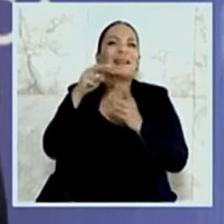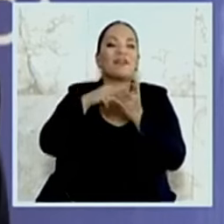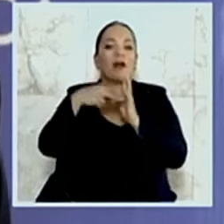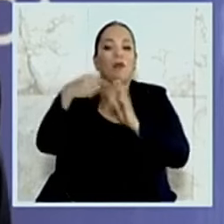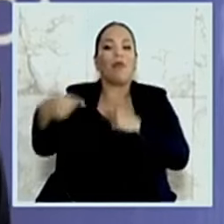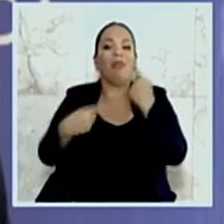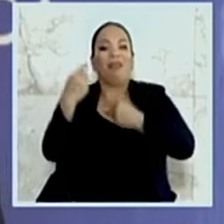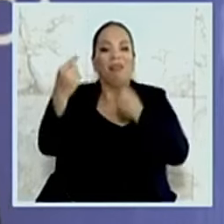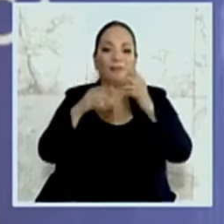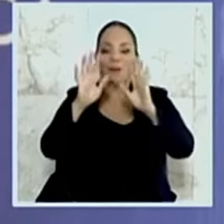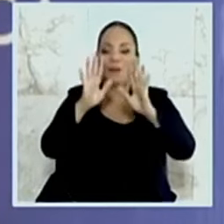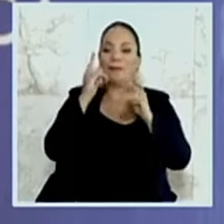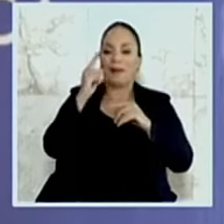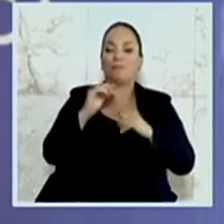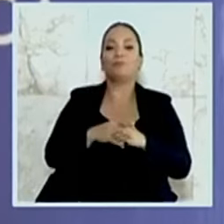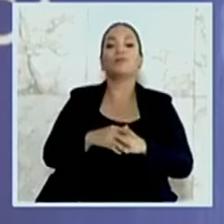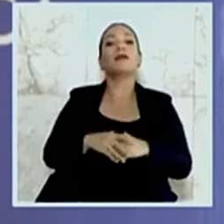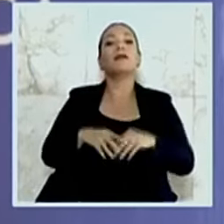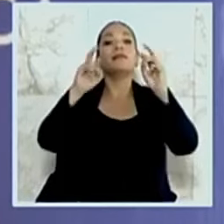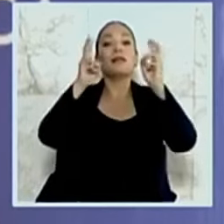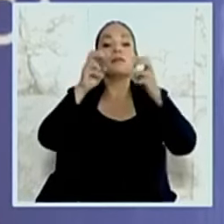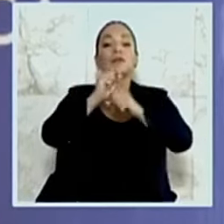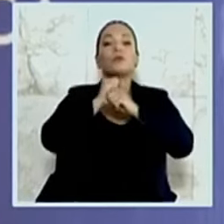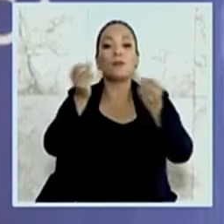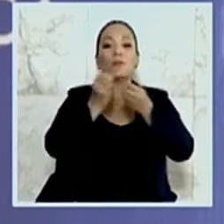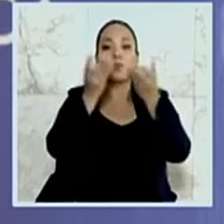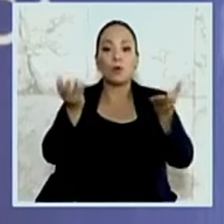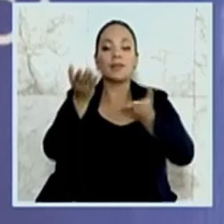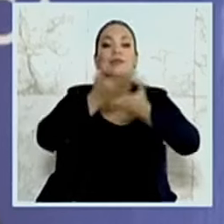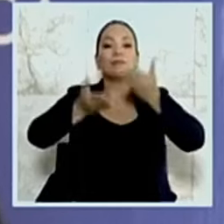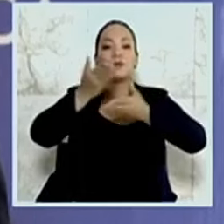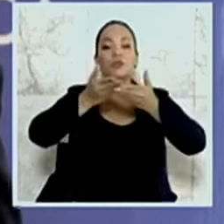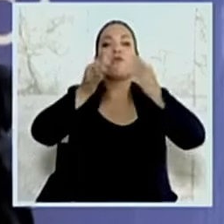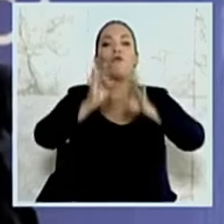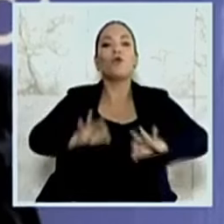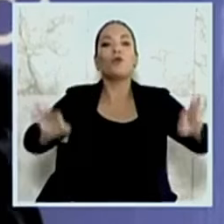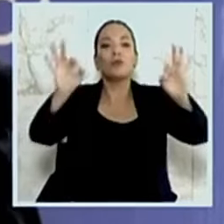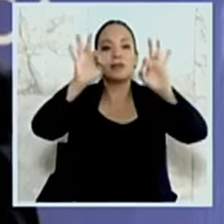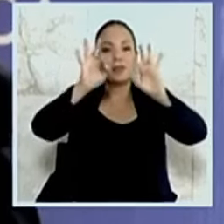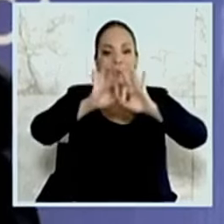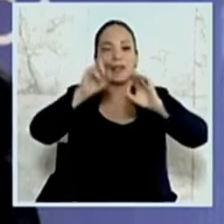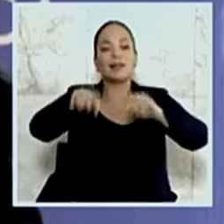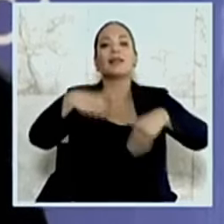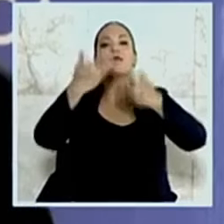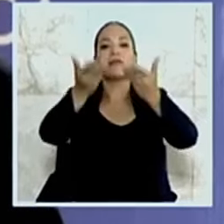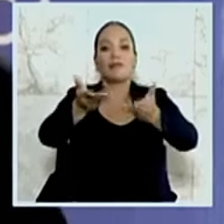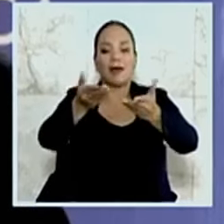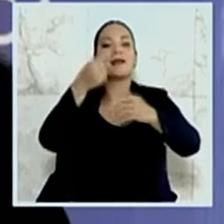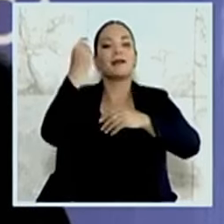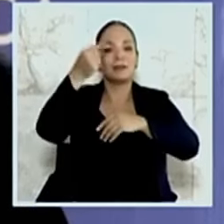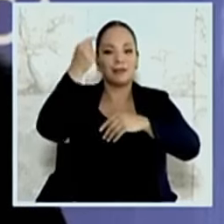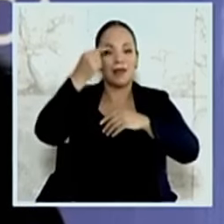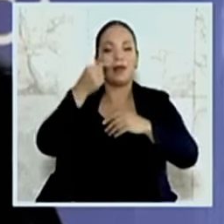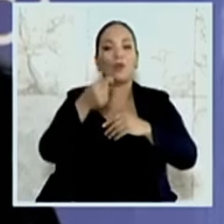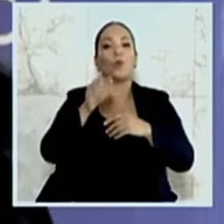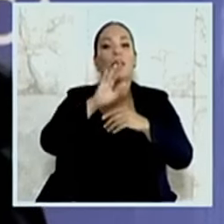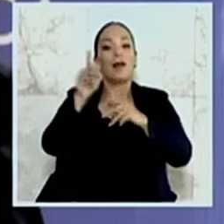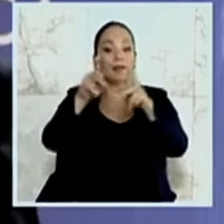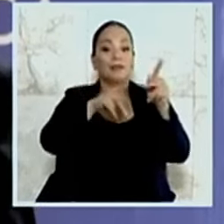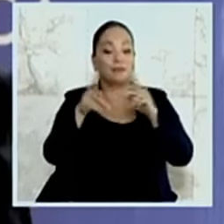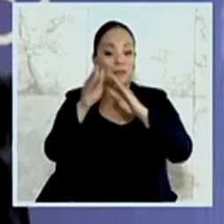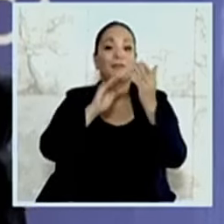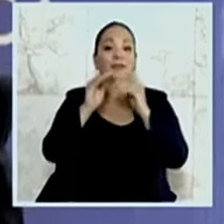pegar ciertas personas que lo único que les gusta es pegarme, pero está bien, para eso aguanto. La seguridad pública